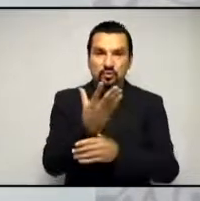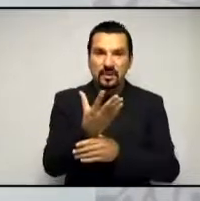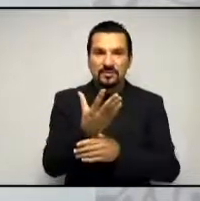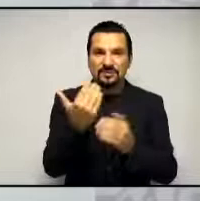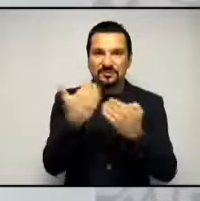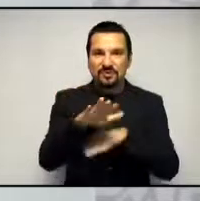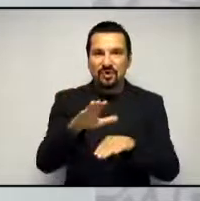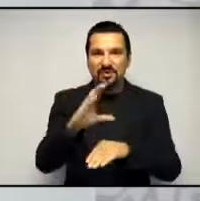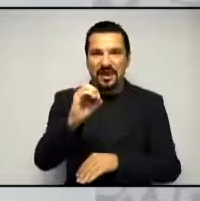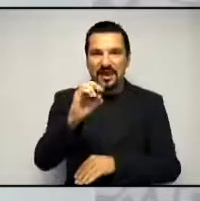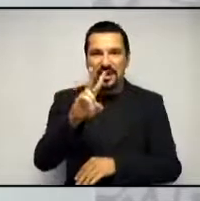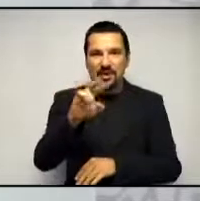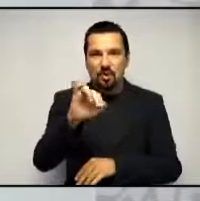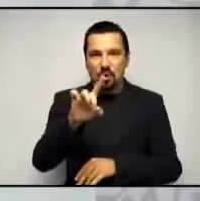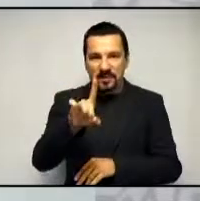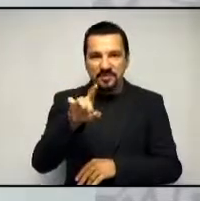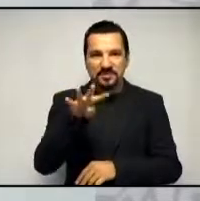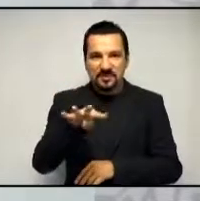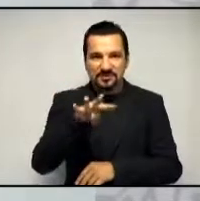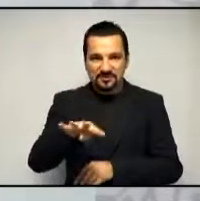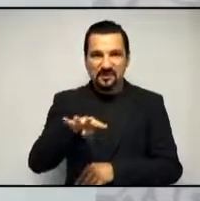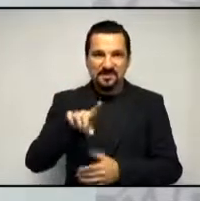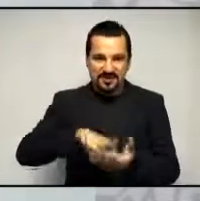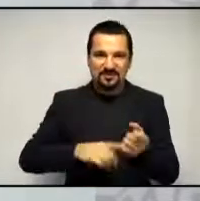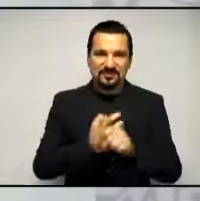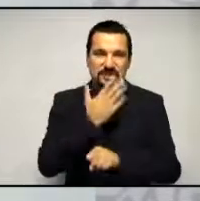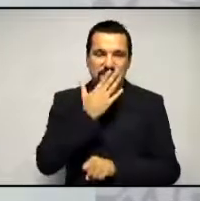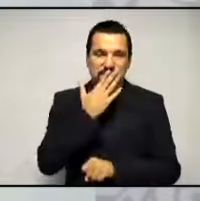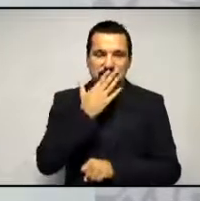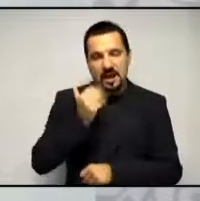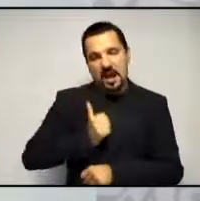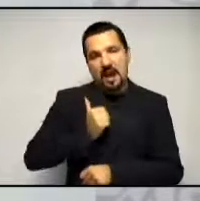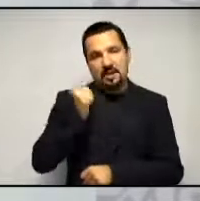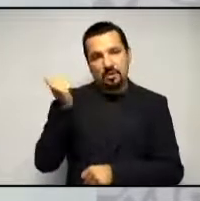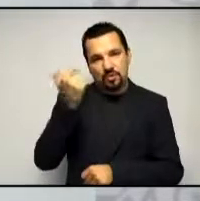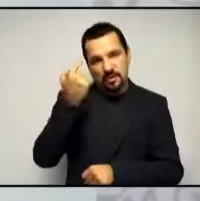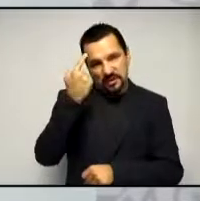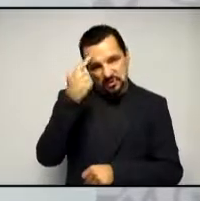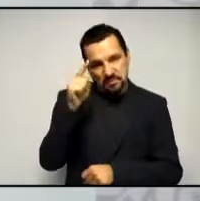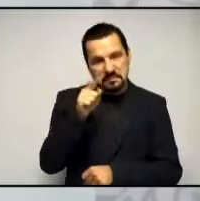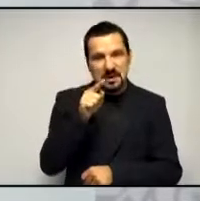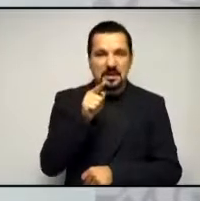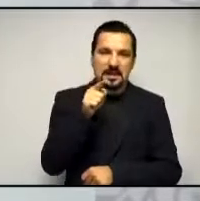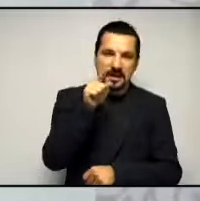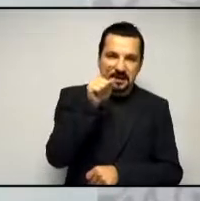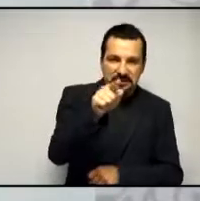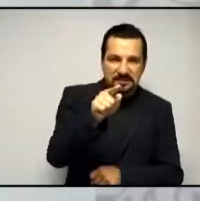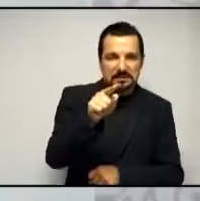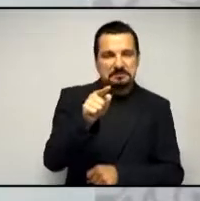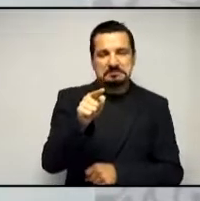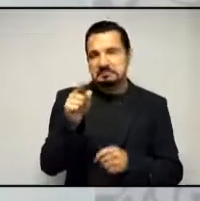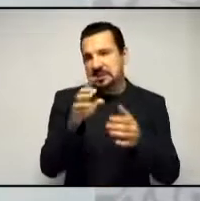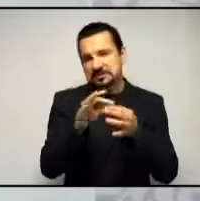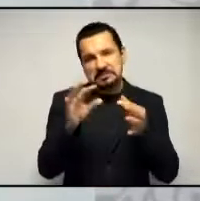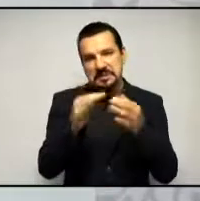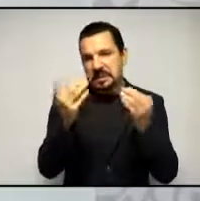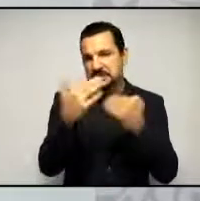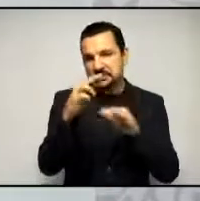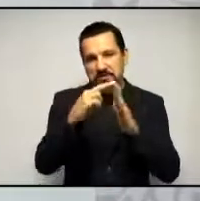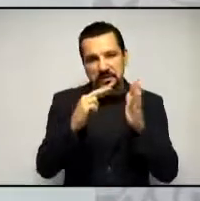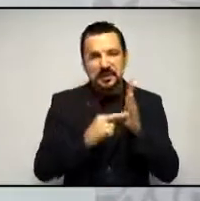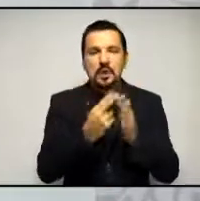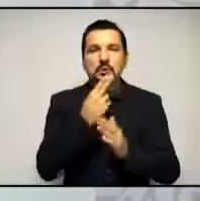me gustaría aprovechar la ocasión para darte algunas indicaciones con respecto al uso del cubreboca